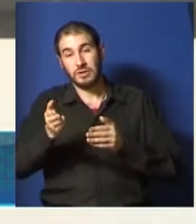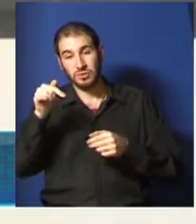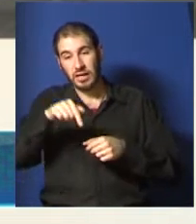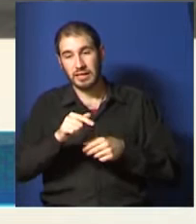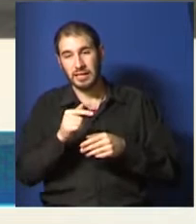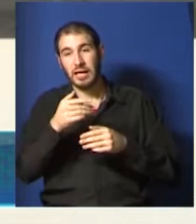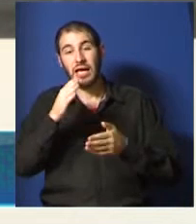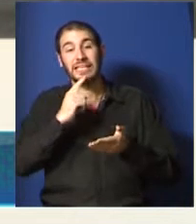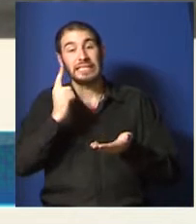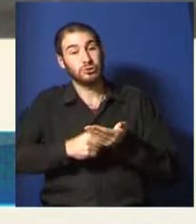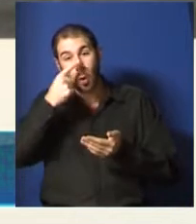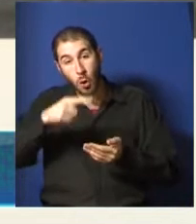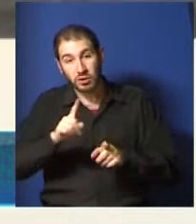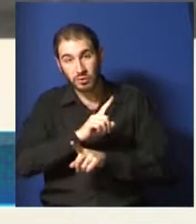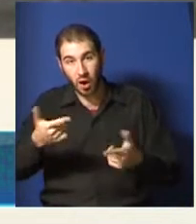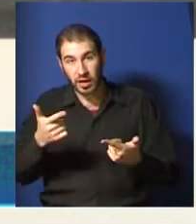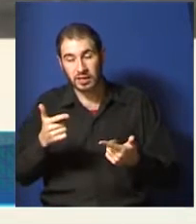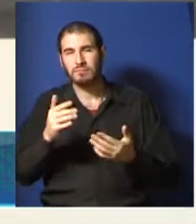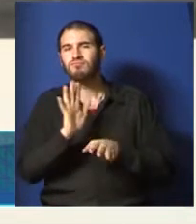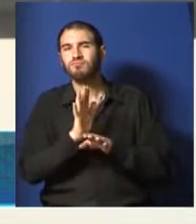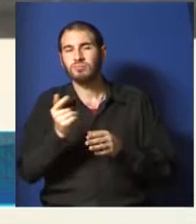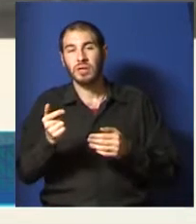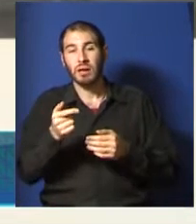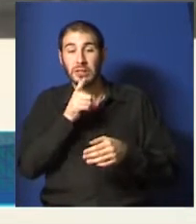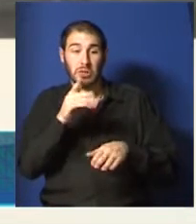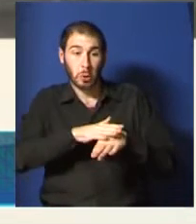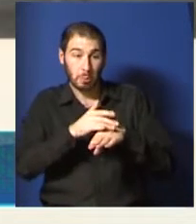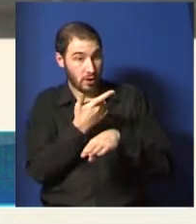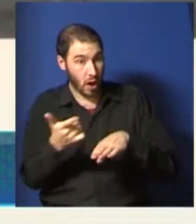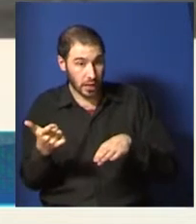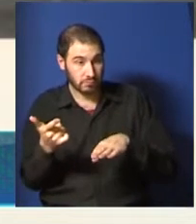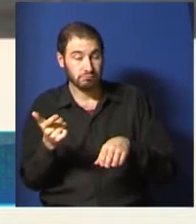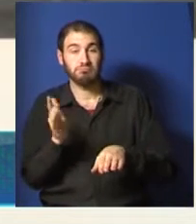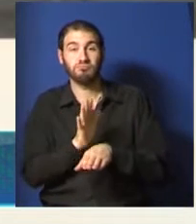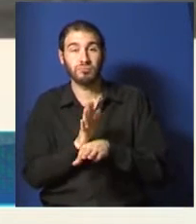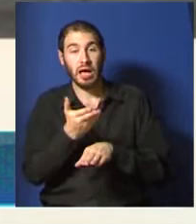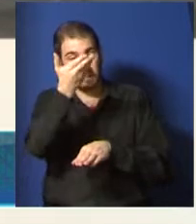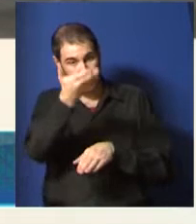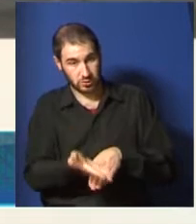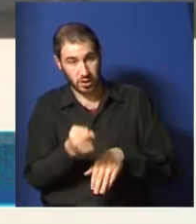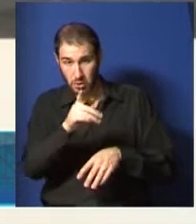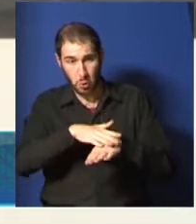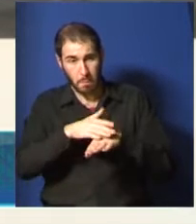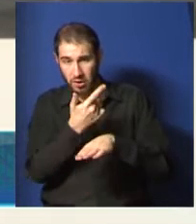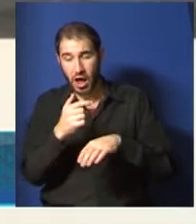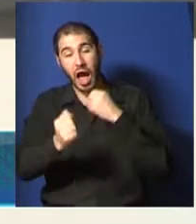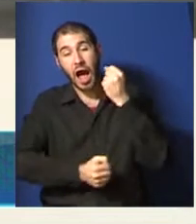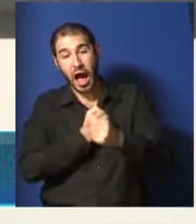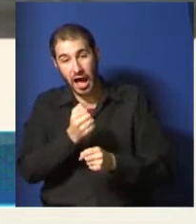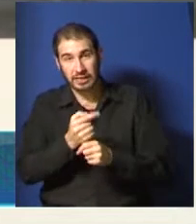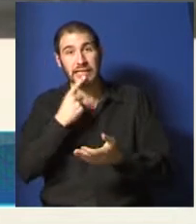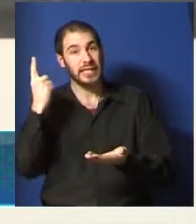tenga sentencia firme es el estado de inocencia, es decir, la persona es inocente hasta que haya